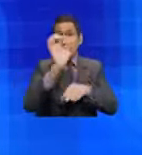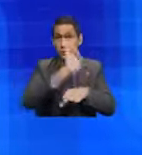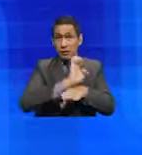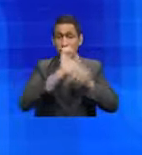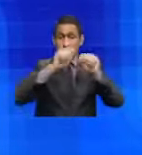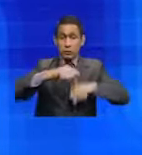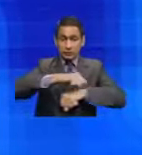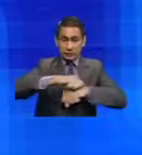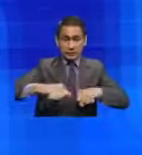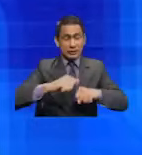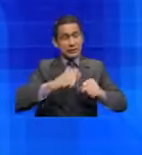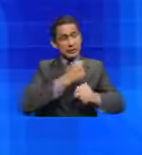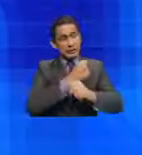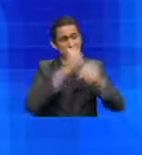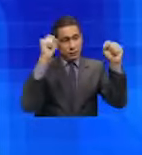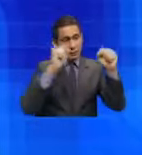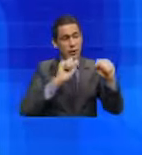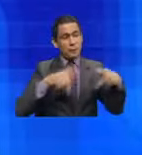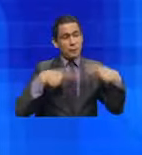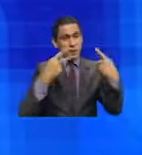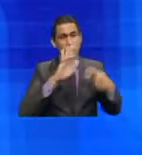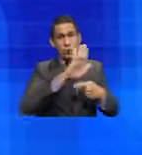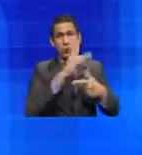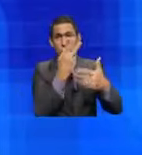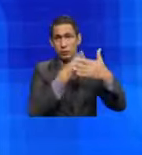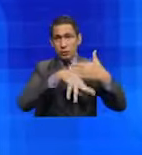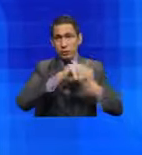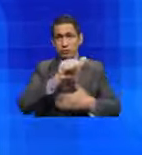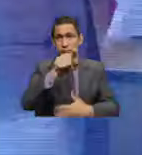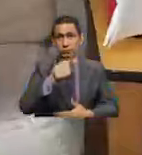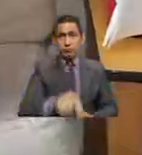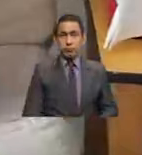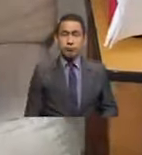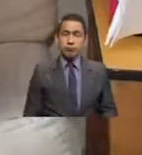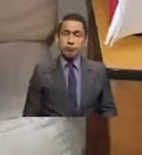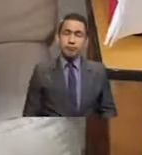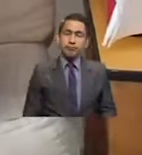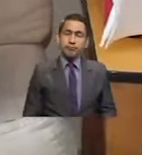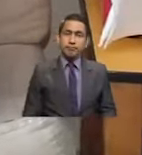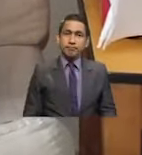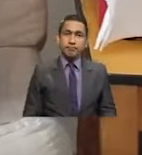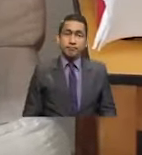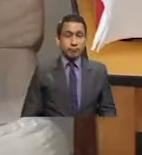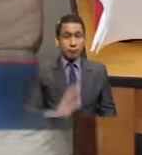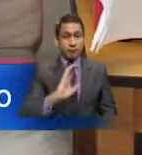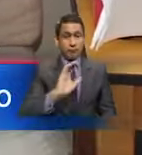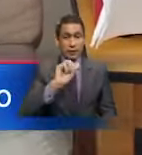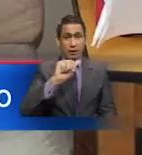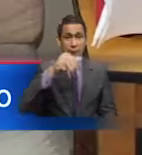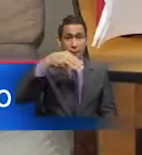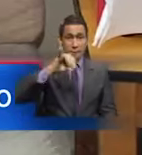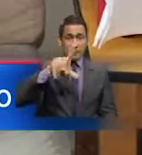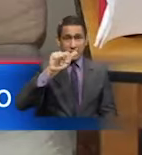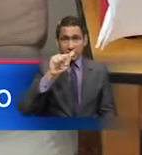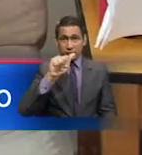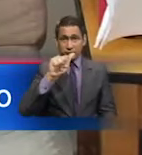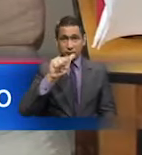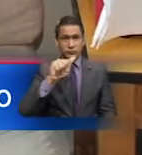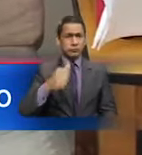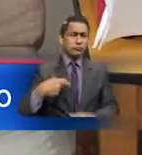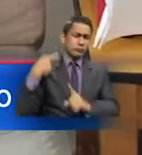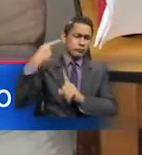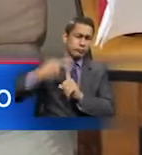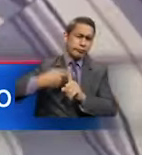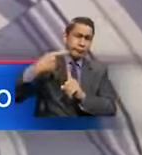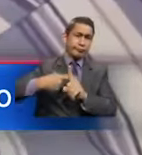salvar la vida de su hija. Veamos el reporte. Yo les llamo, vamos, vamos. Camila, a su corta edad, ha tenido que pasar meses en